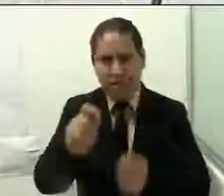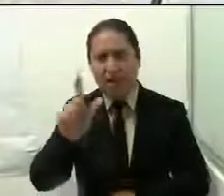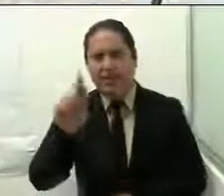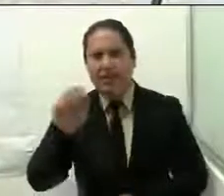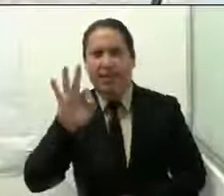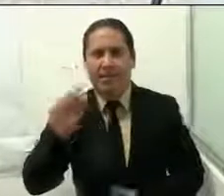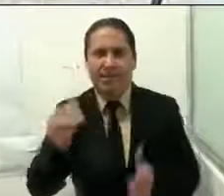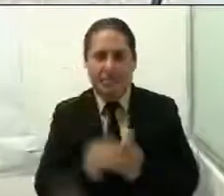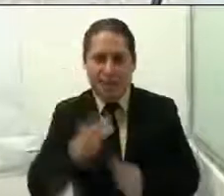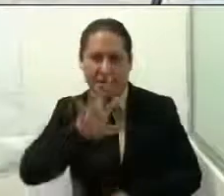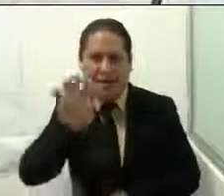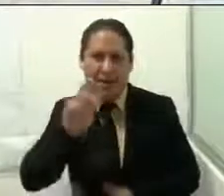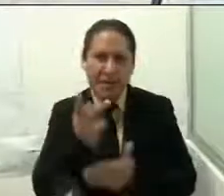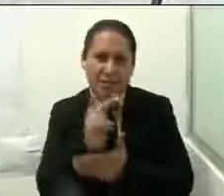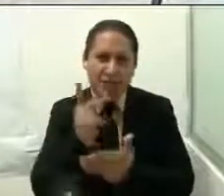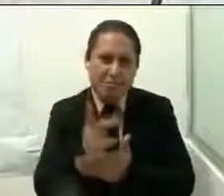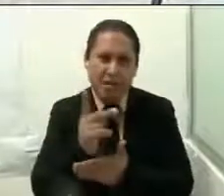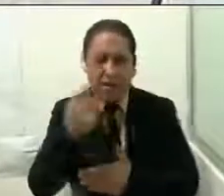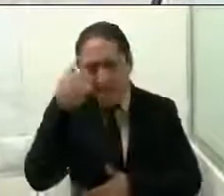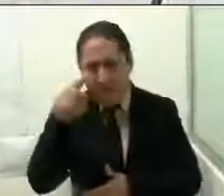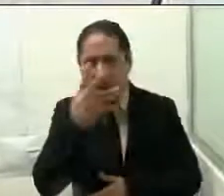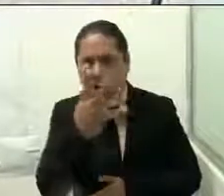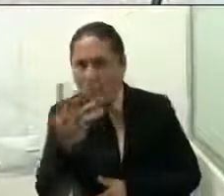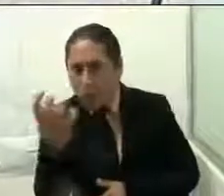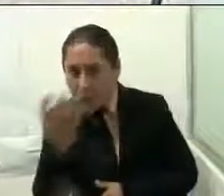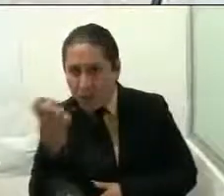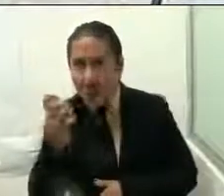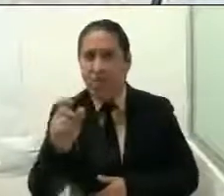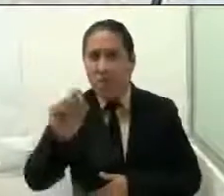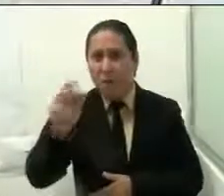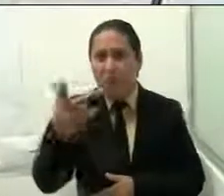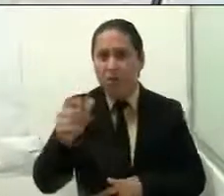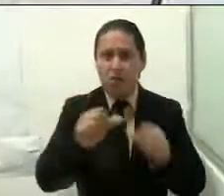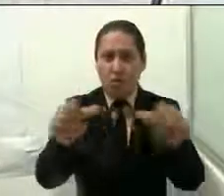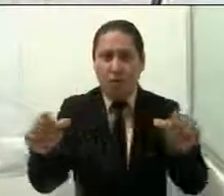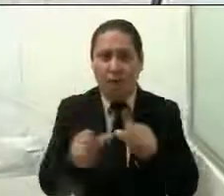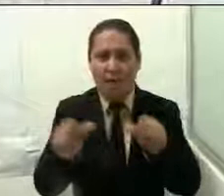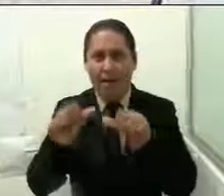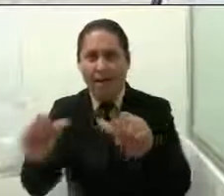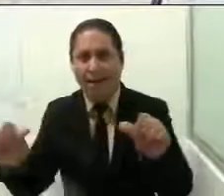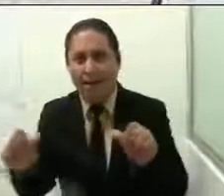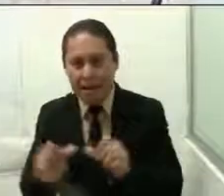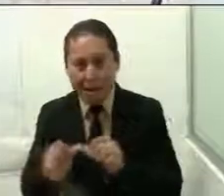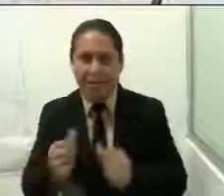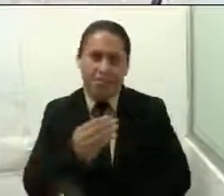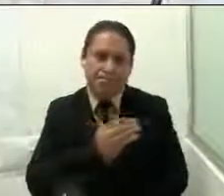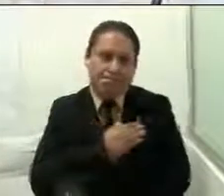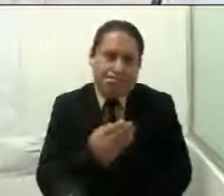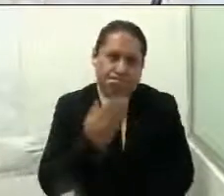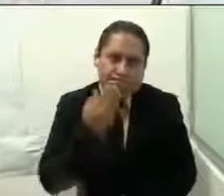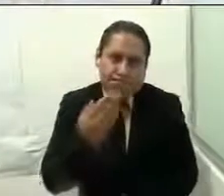mil 500 plantas para 428 hectáreas en beneficio de 232